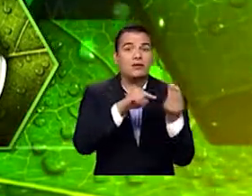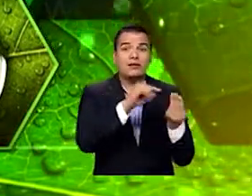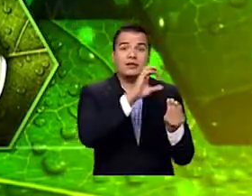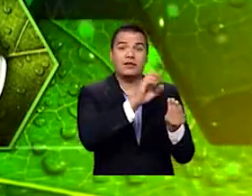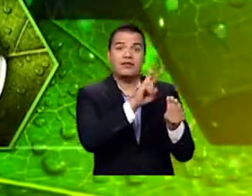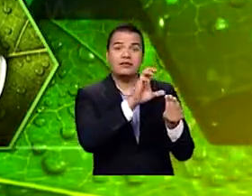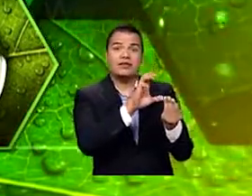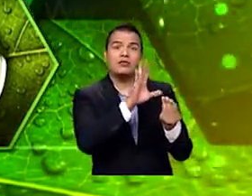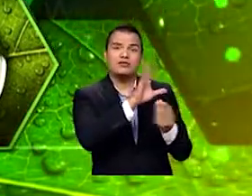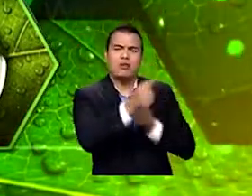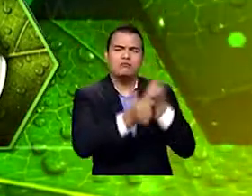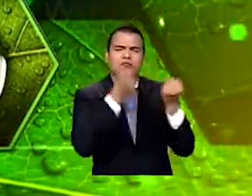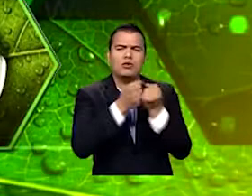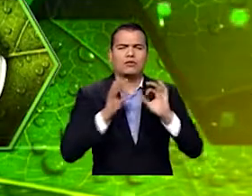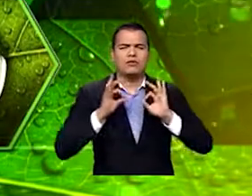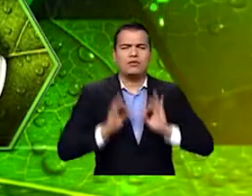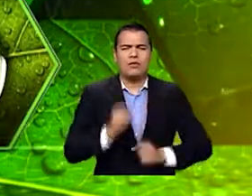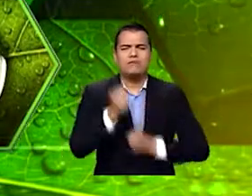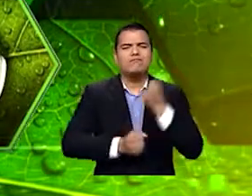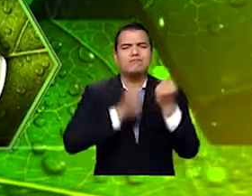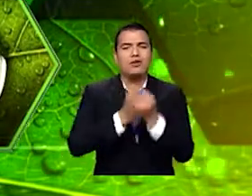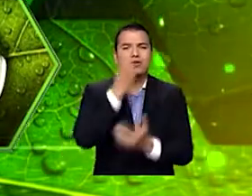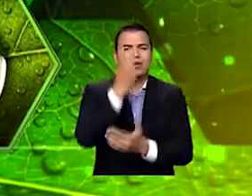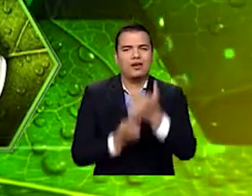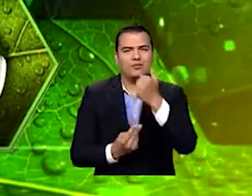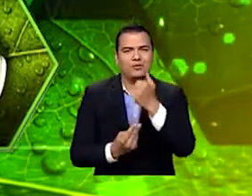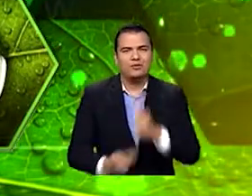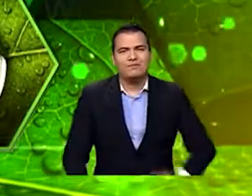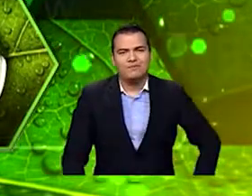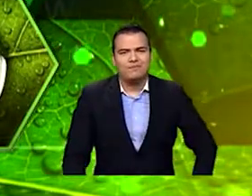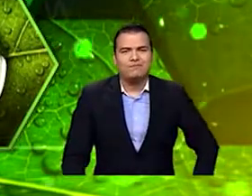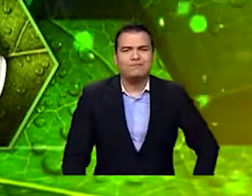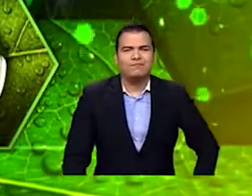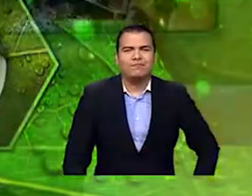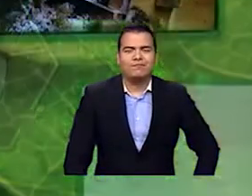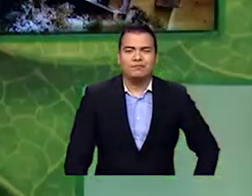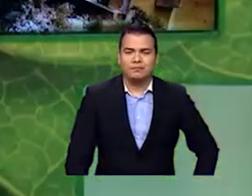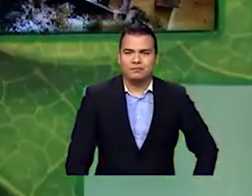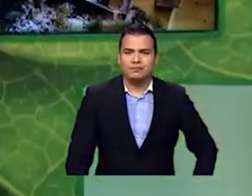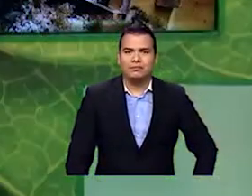de Alta Montaña número 10 por la conservación de los páramos.